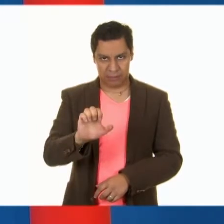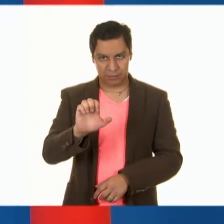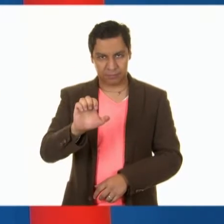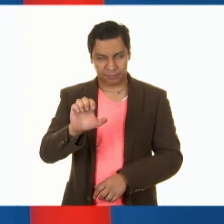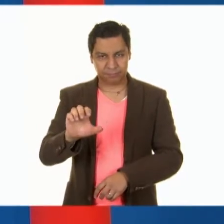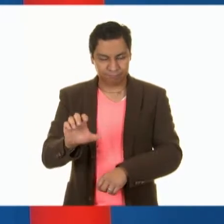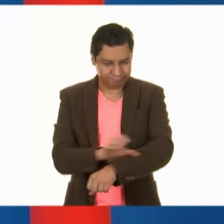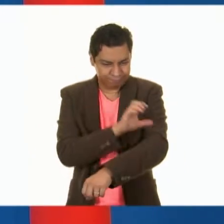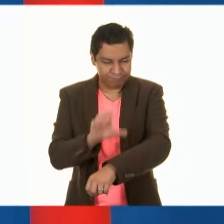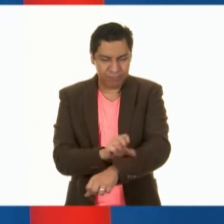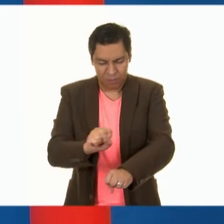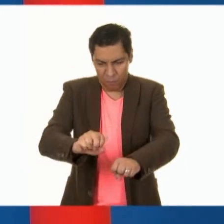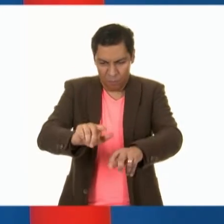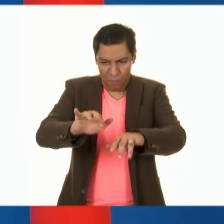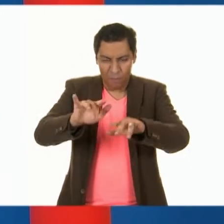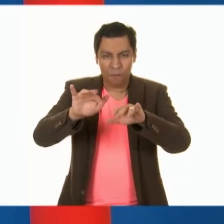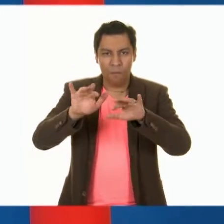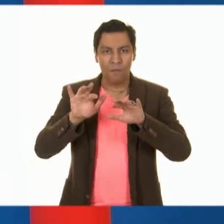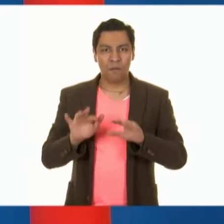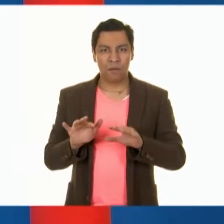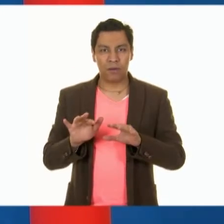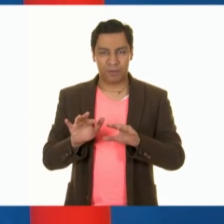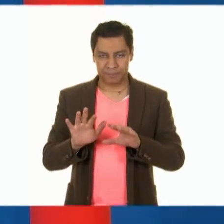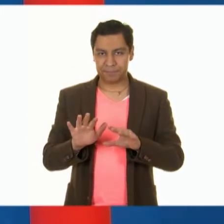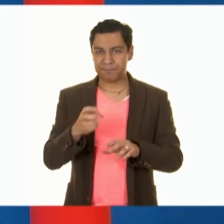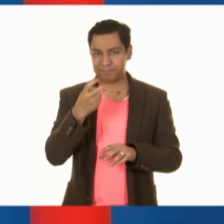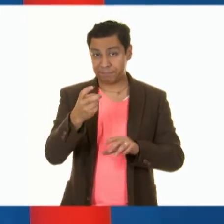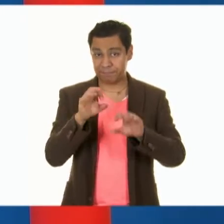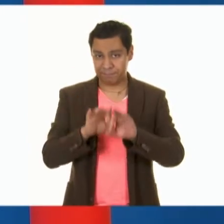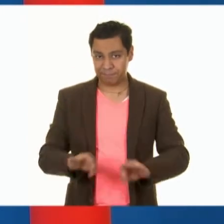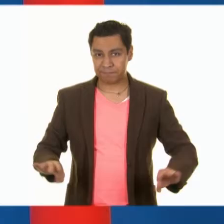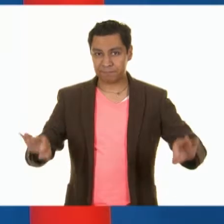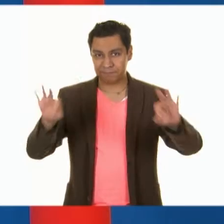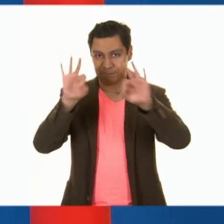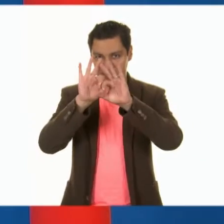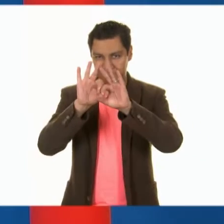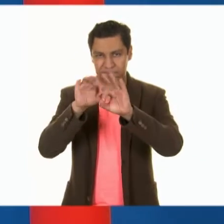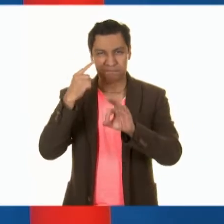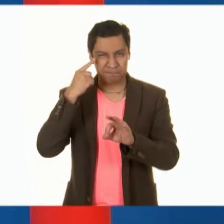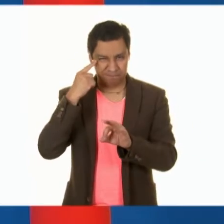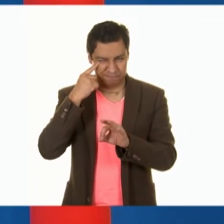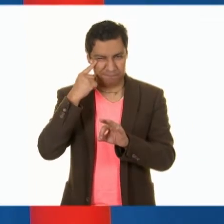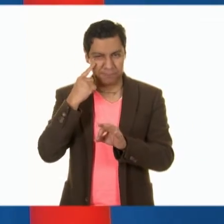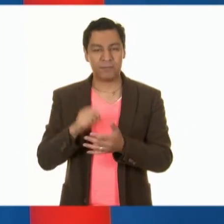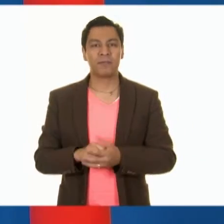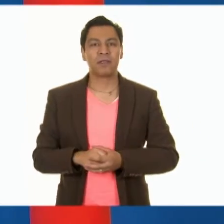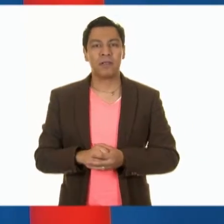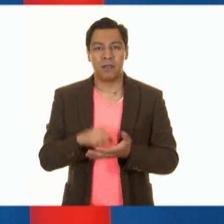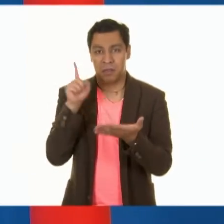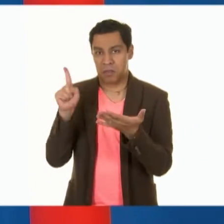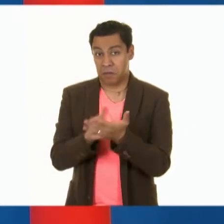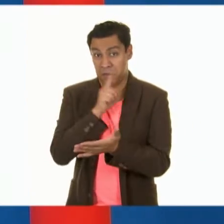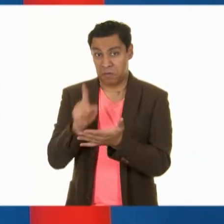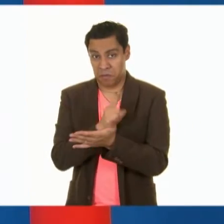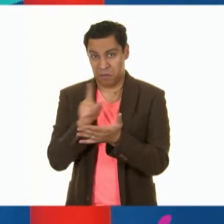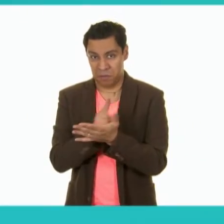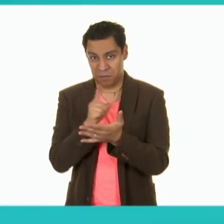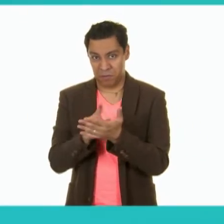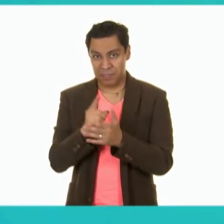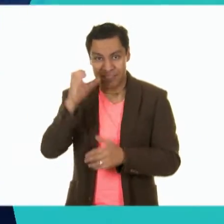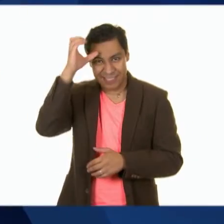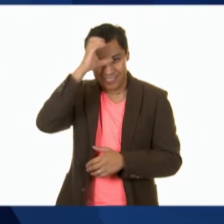ya en clases anteriores, pero es importante repasarlo. Analicemos la definición que encontramos en las enciclopedias del libro de